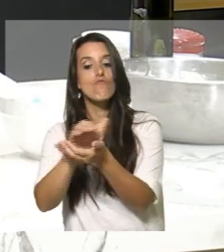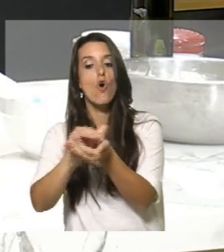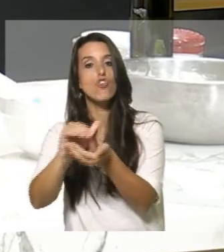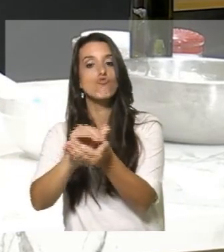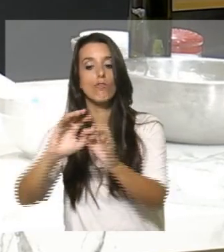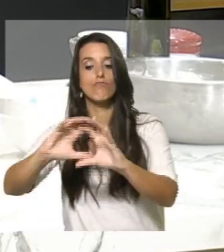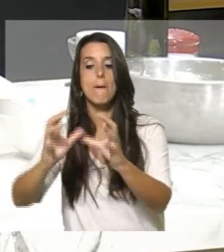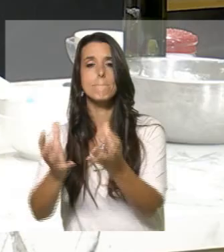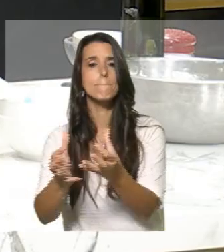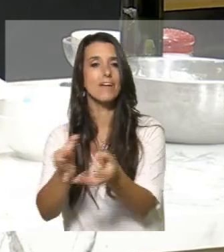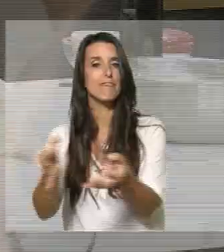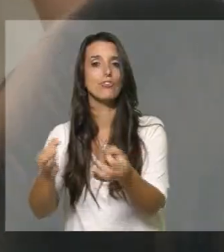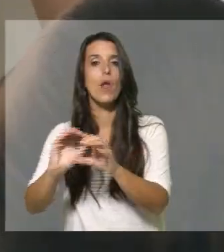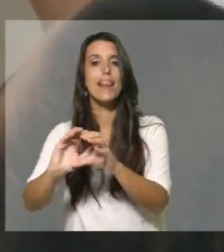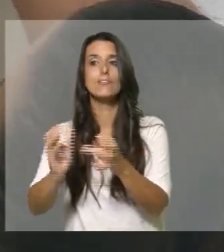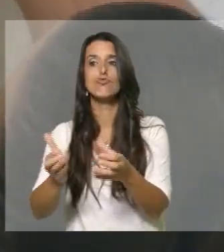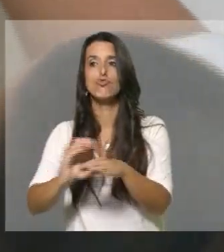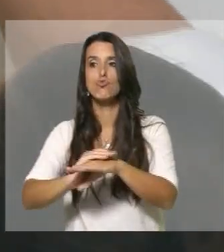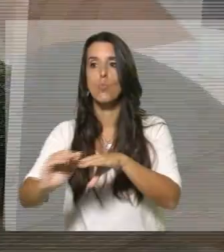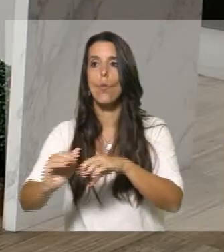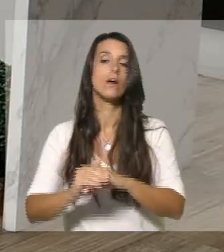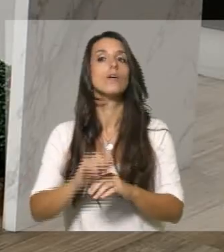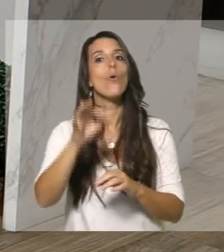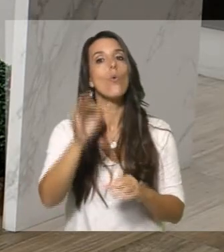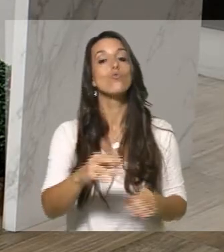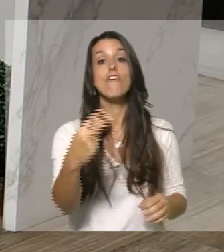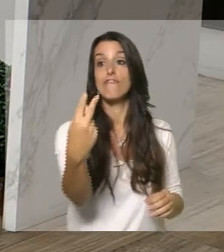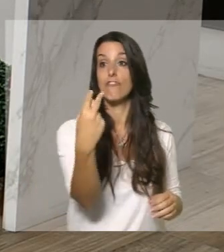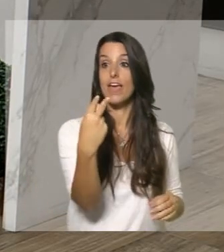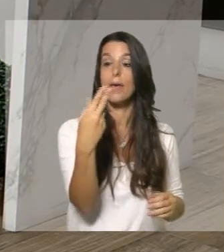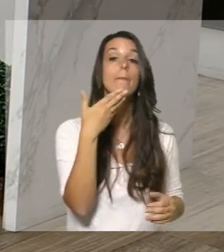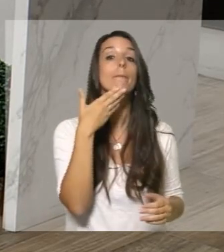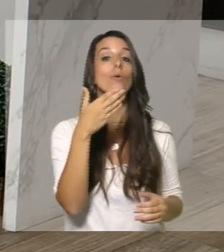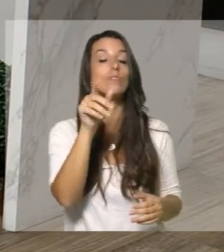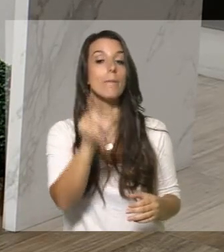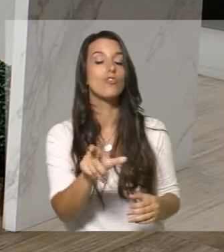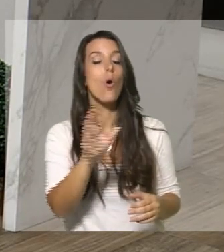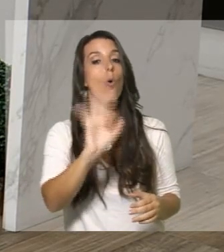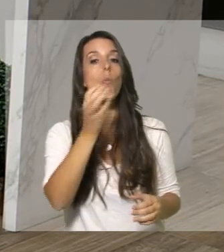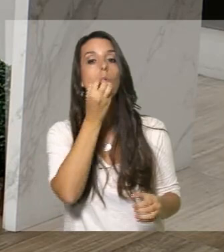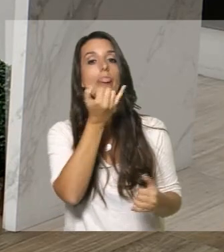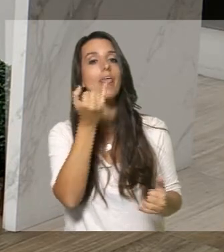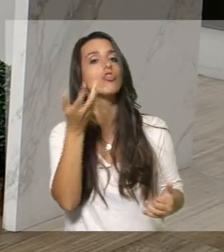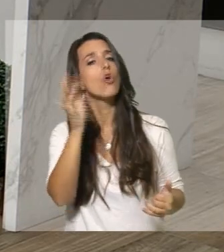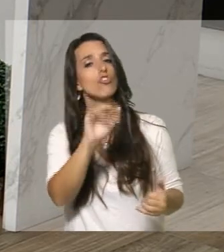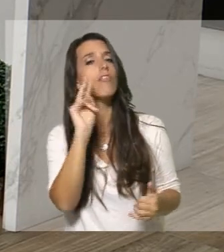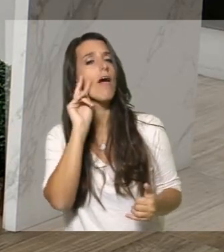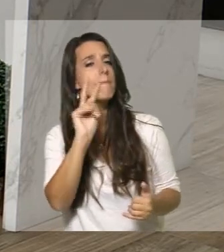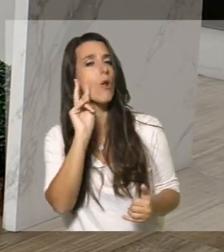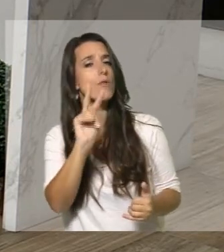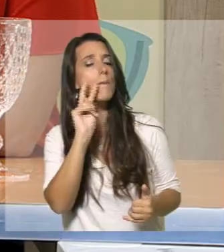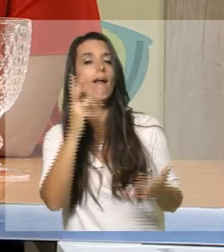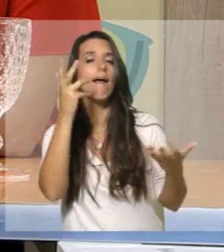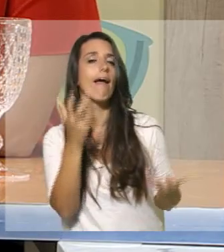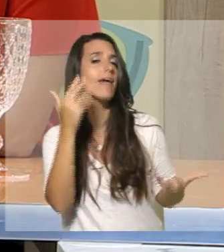¿está? Brillante. Ahí está. Mari, nos están mirando y nos pregunta una televidente. Hola, buenos días. Miro todos los días el programa. Quiero